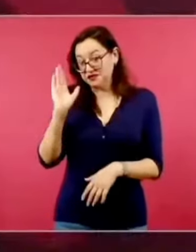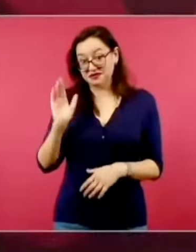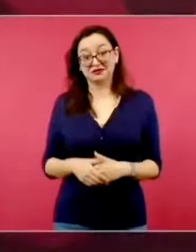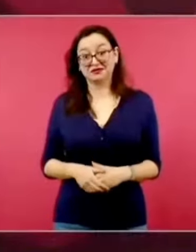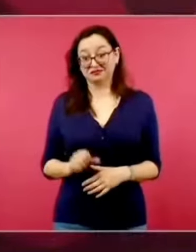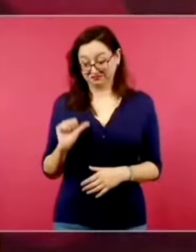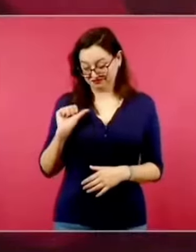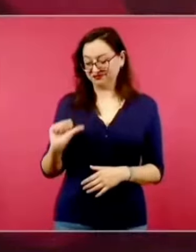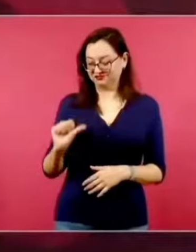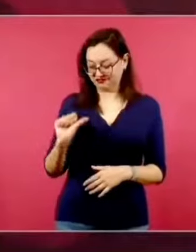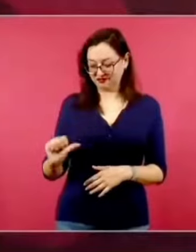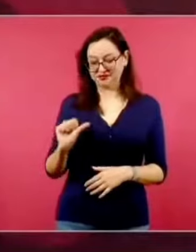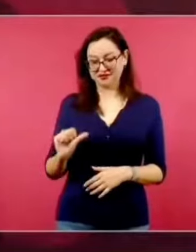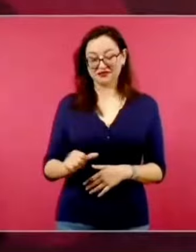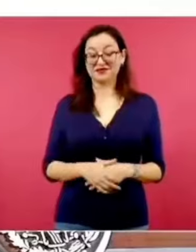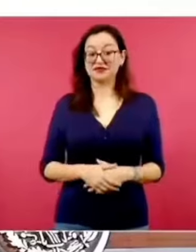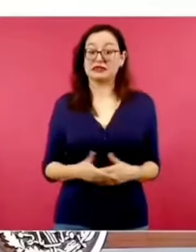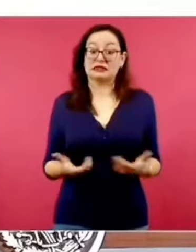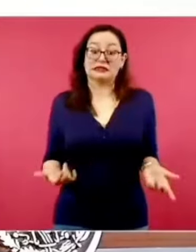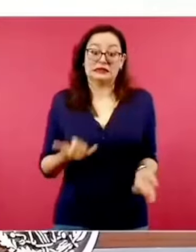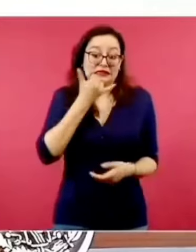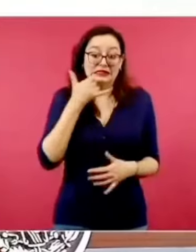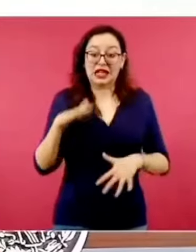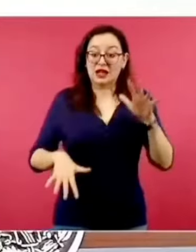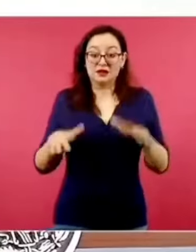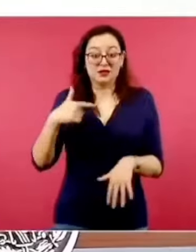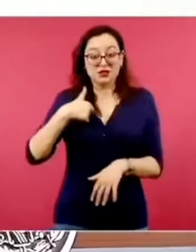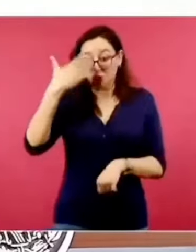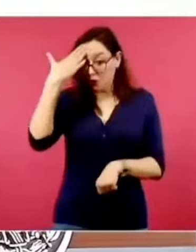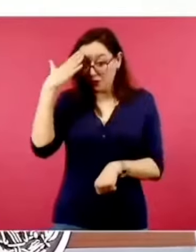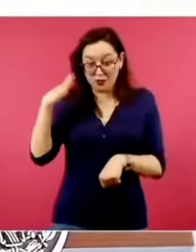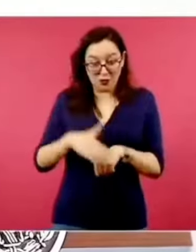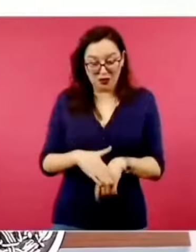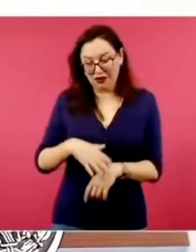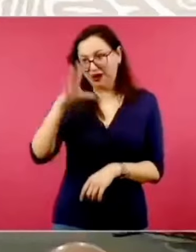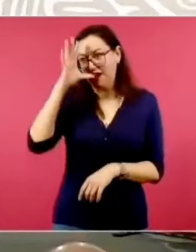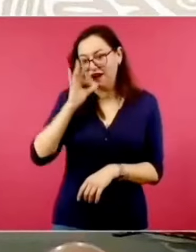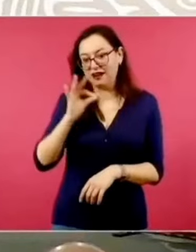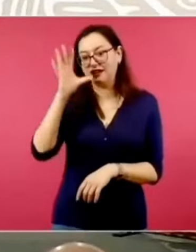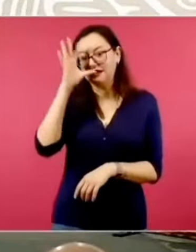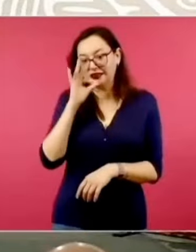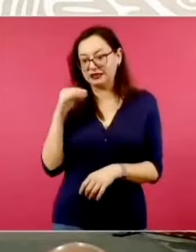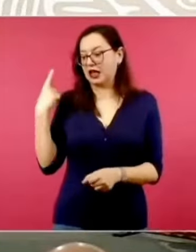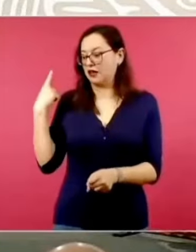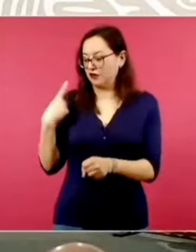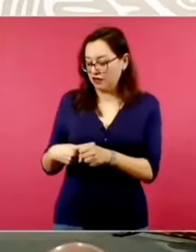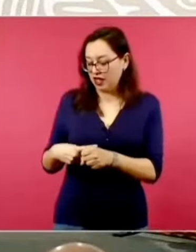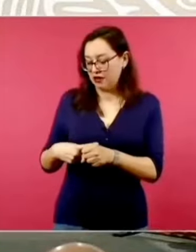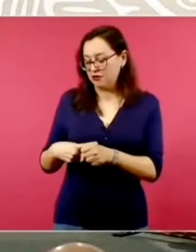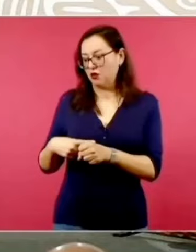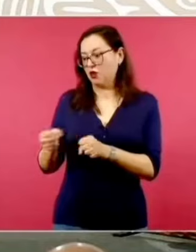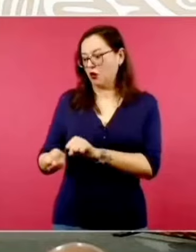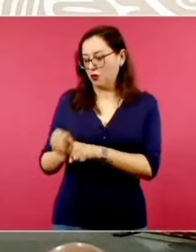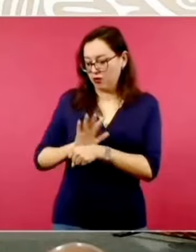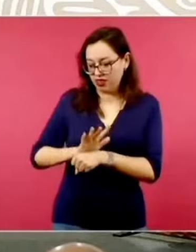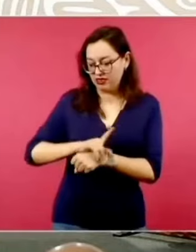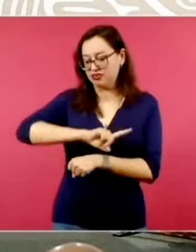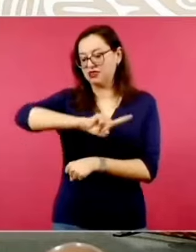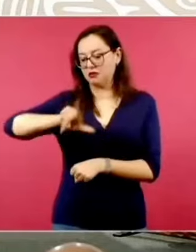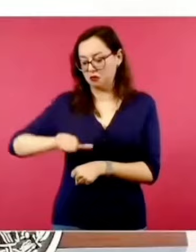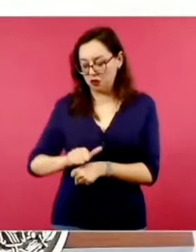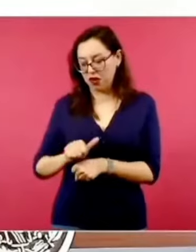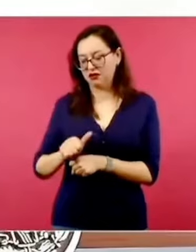que el covid el postcovid Y como dicen mis adversarios